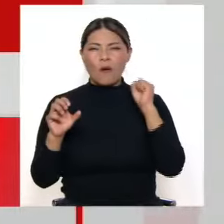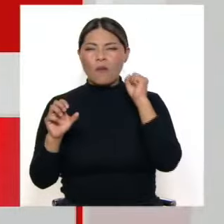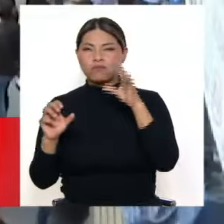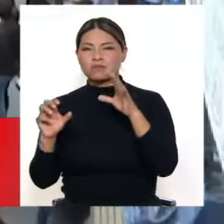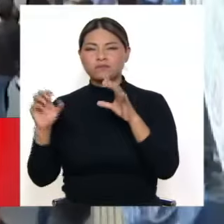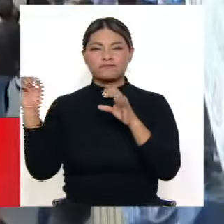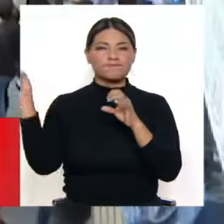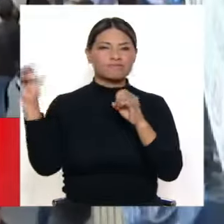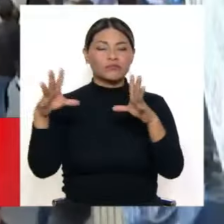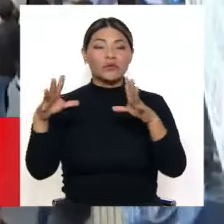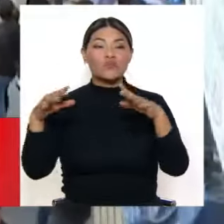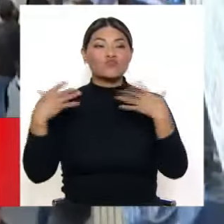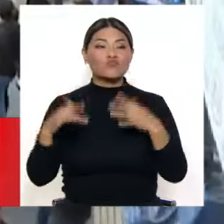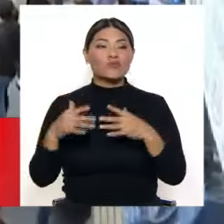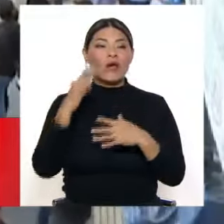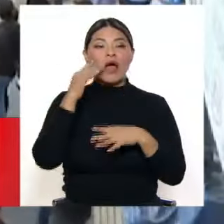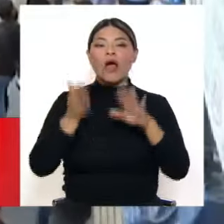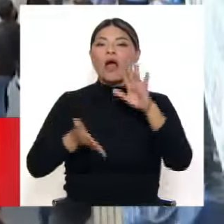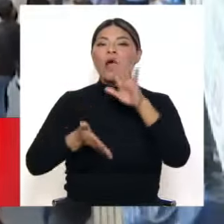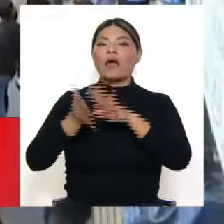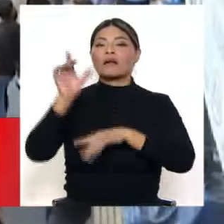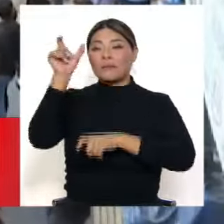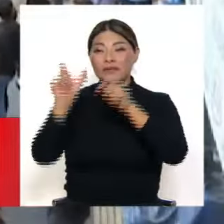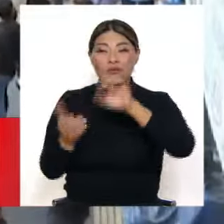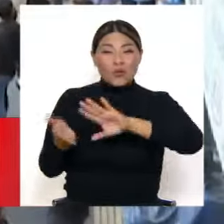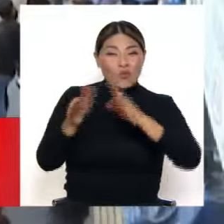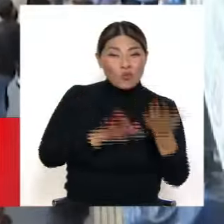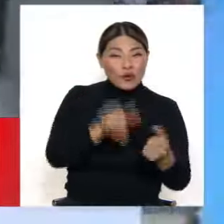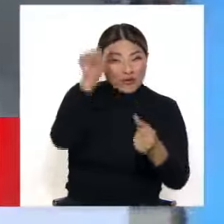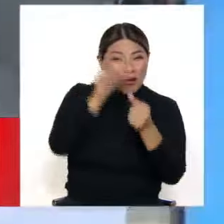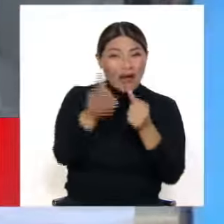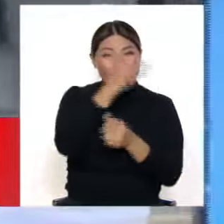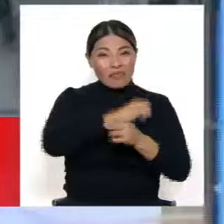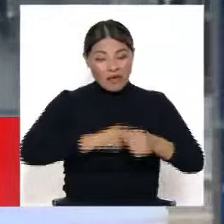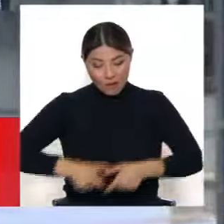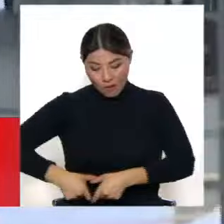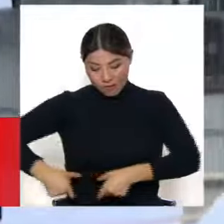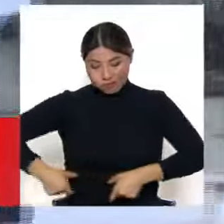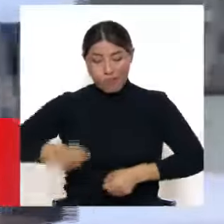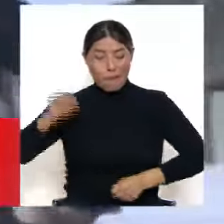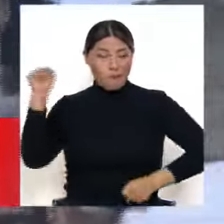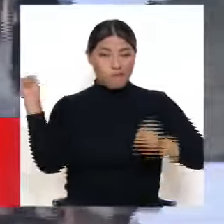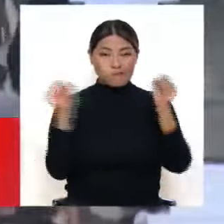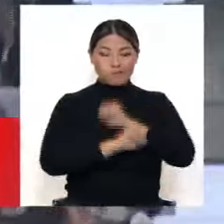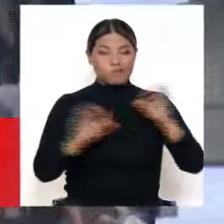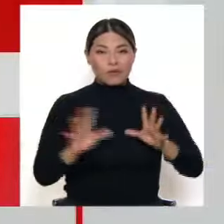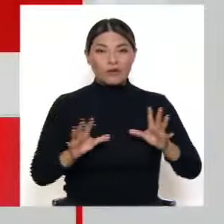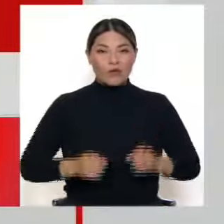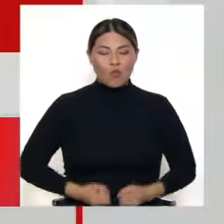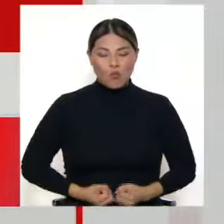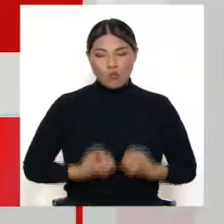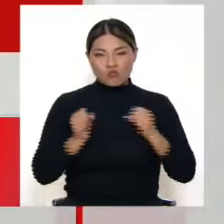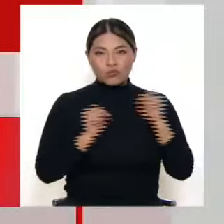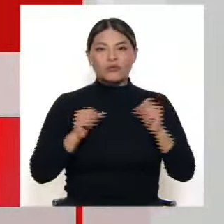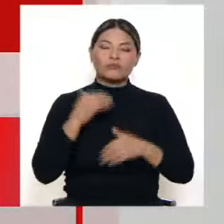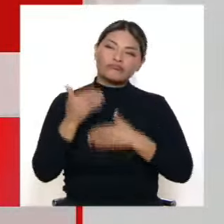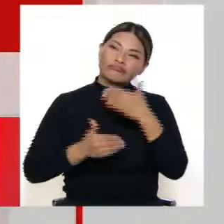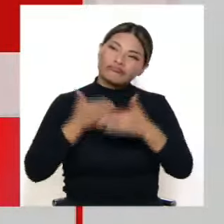país despedían a las víctimas mortales de las explosiones en vipers cuando de